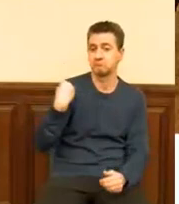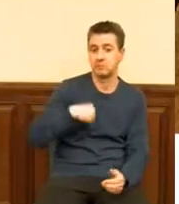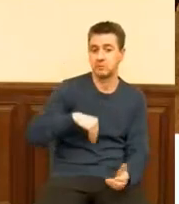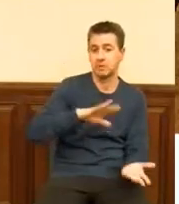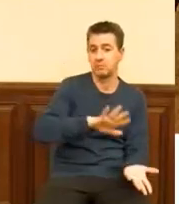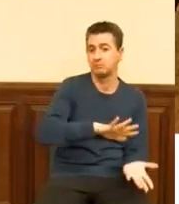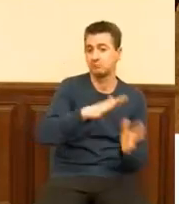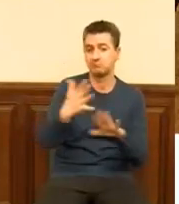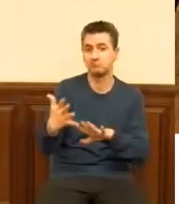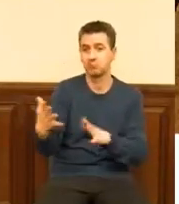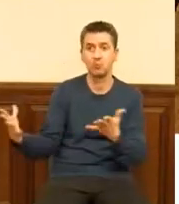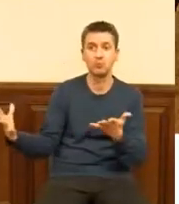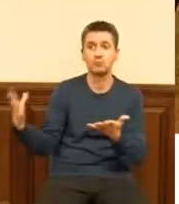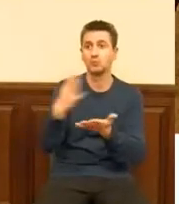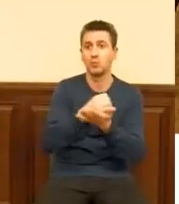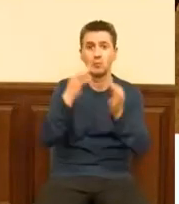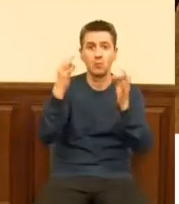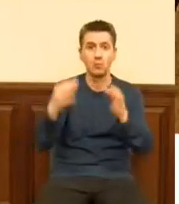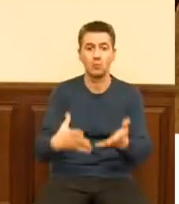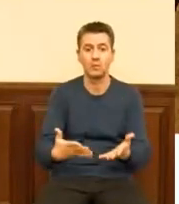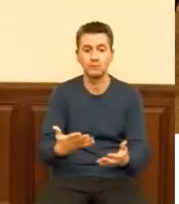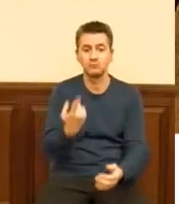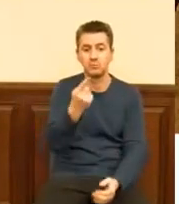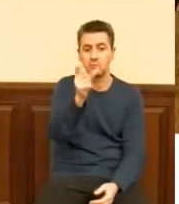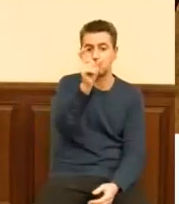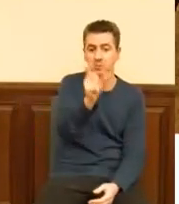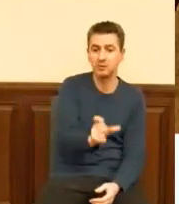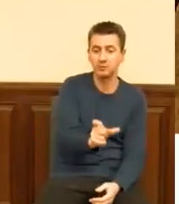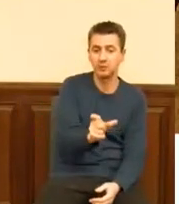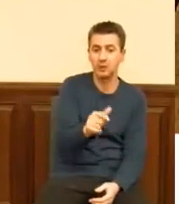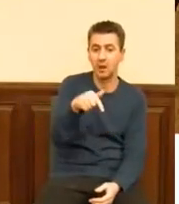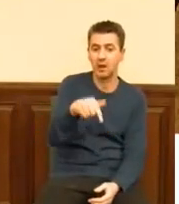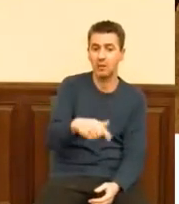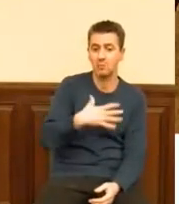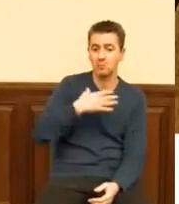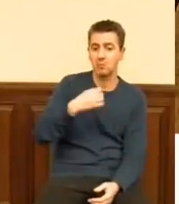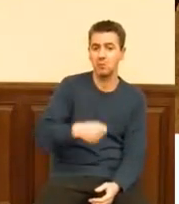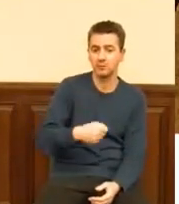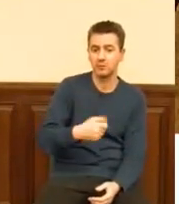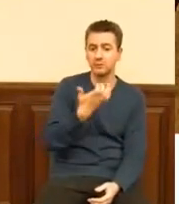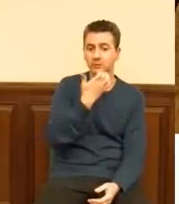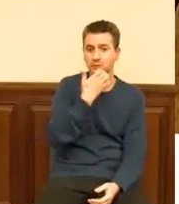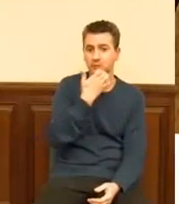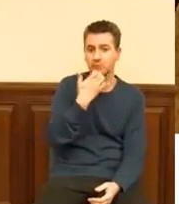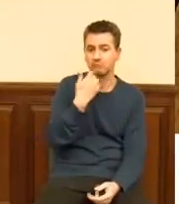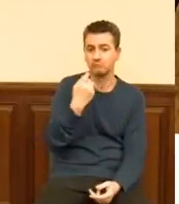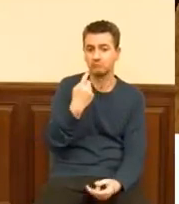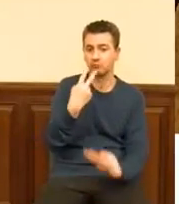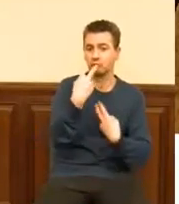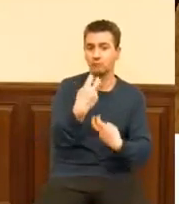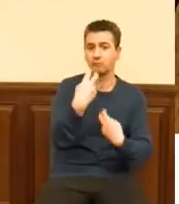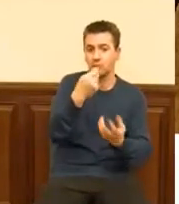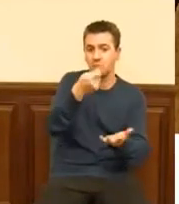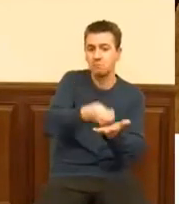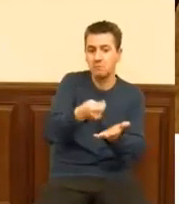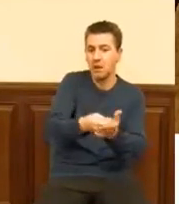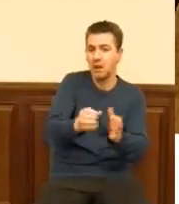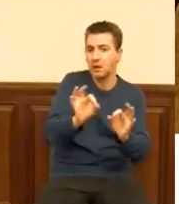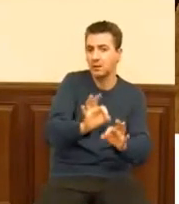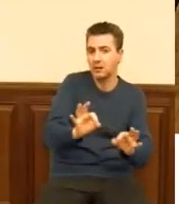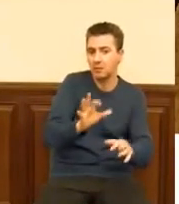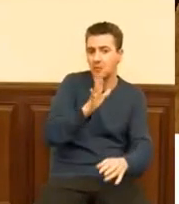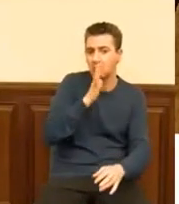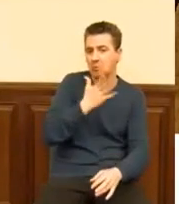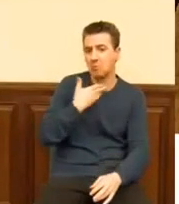a todo el mundo. Yo entiendo que si una persona que vive aquí en Móstoles deja de pagar los impuestos municipales porque le da la